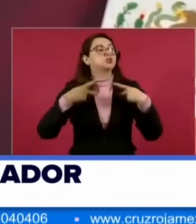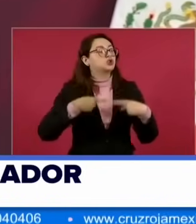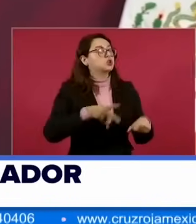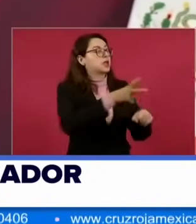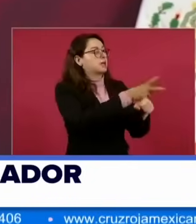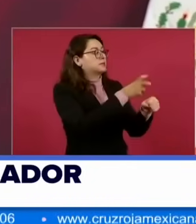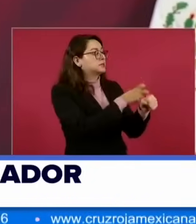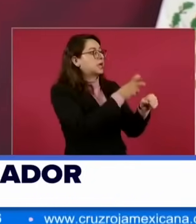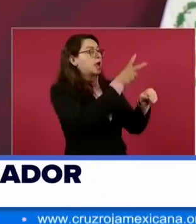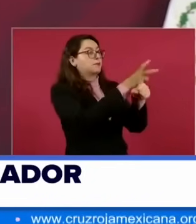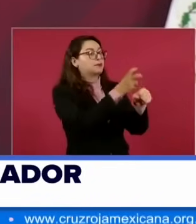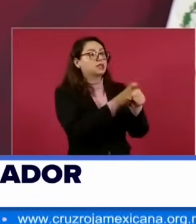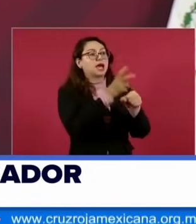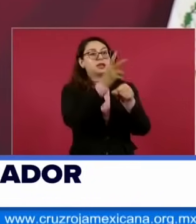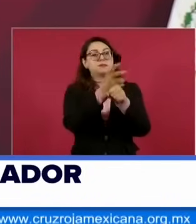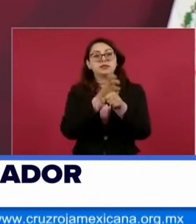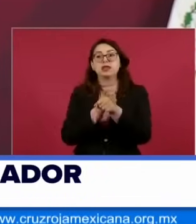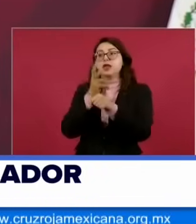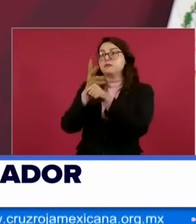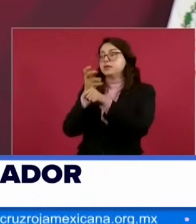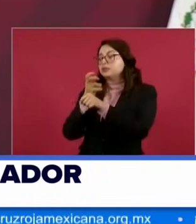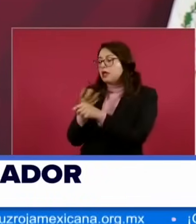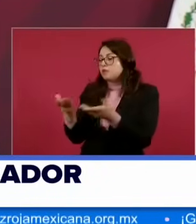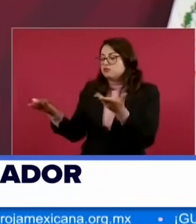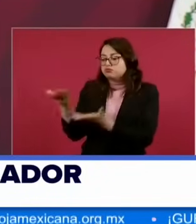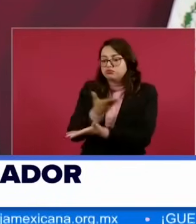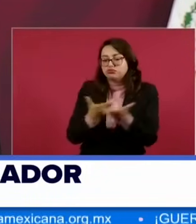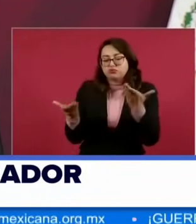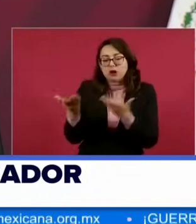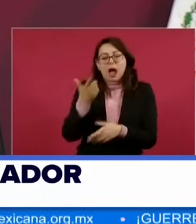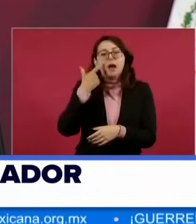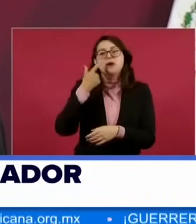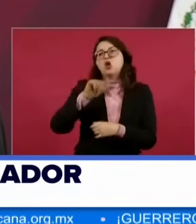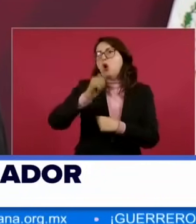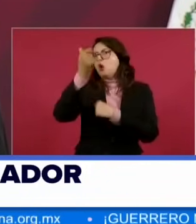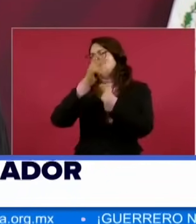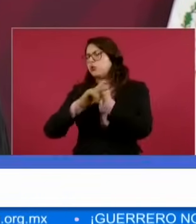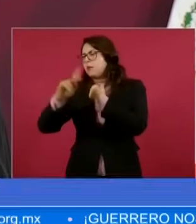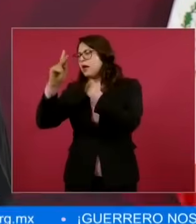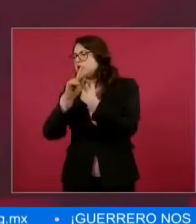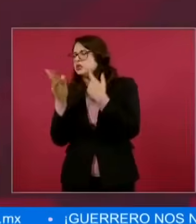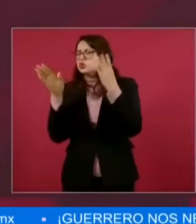todos y se revise qué pasa en otros países